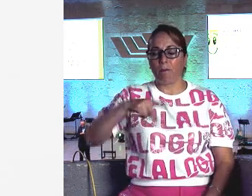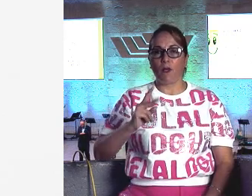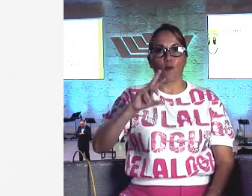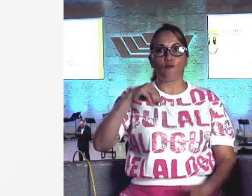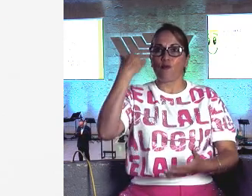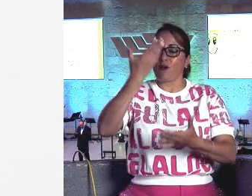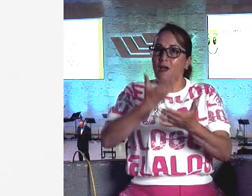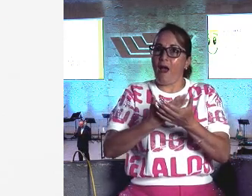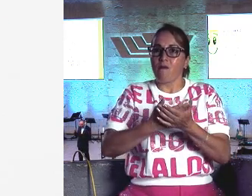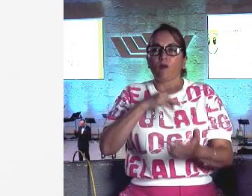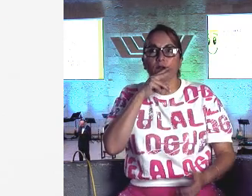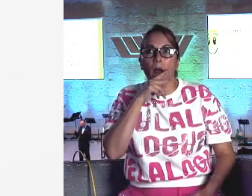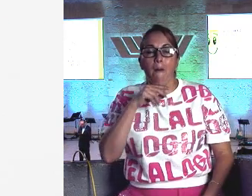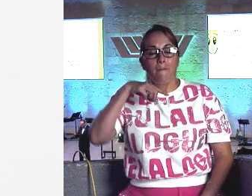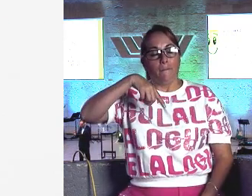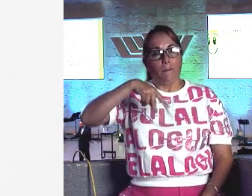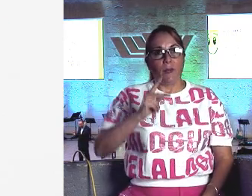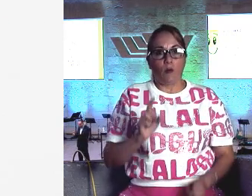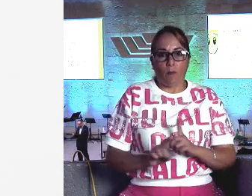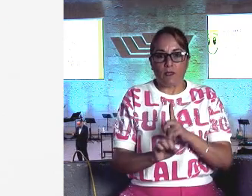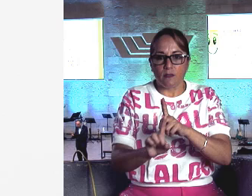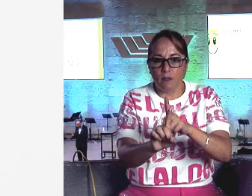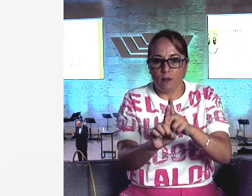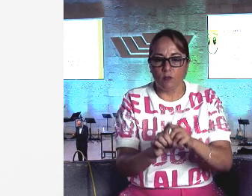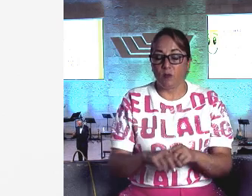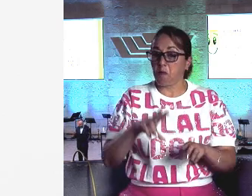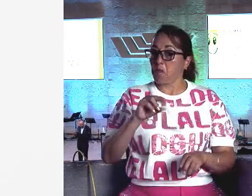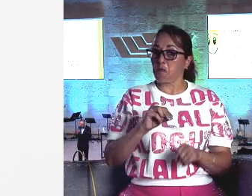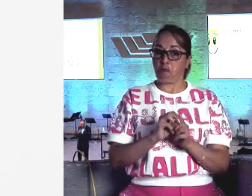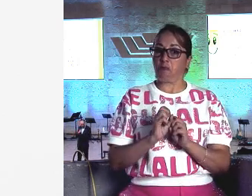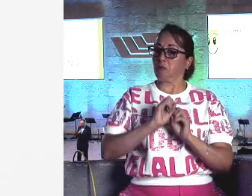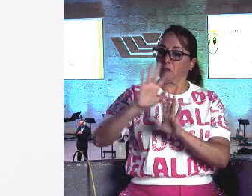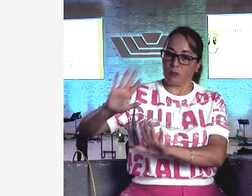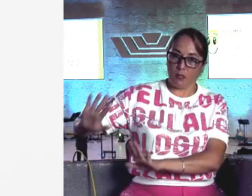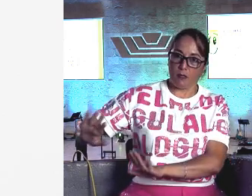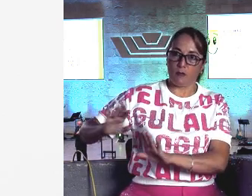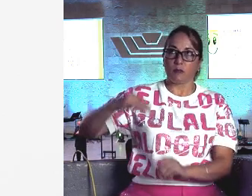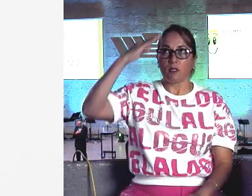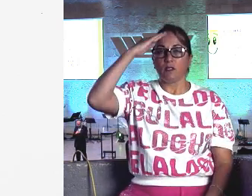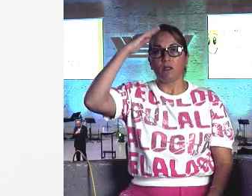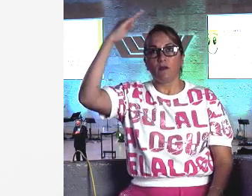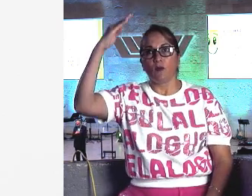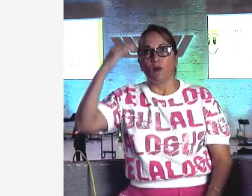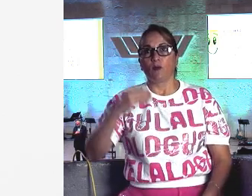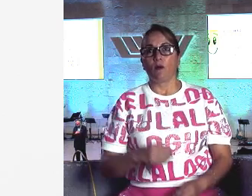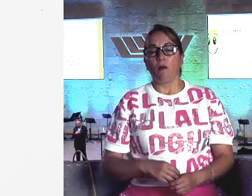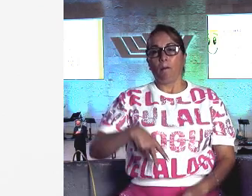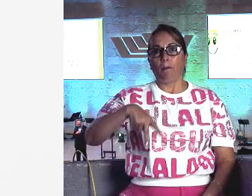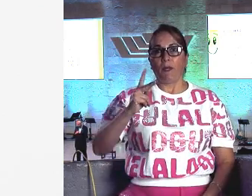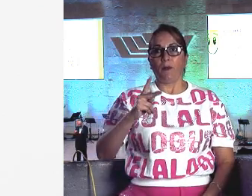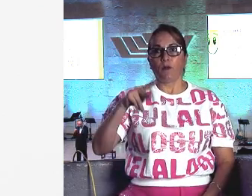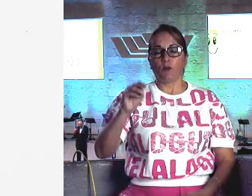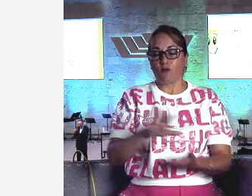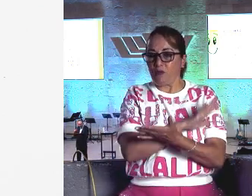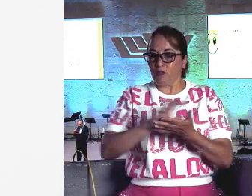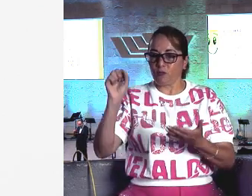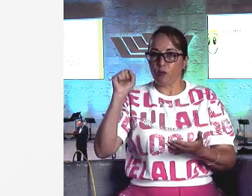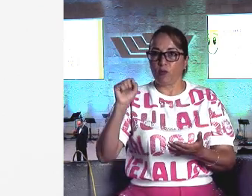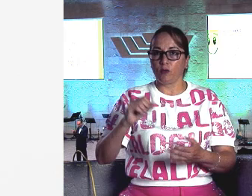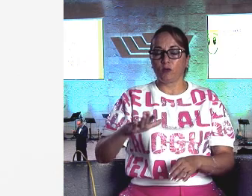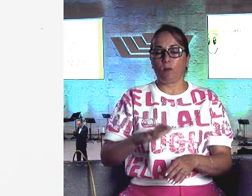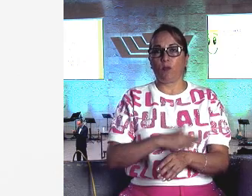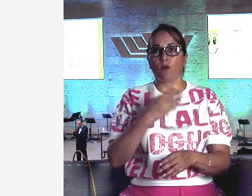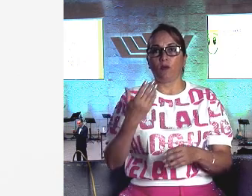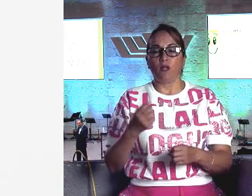desesperación. Somos perseguidos, pero nunca abandonados por Dios. Somos derribados, pero no destruidos.